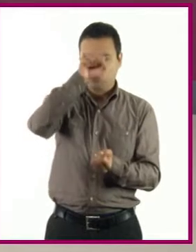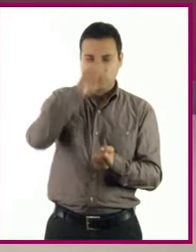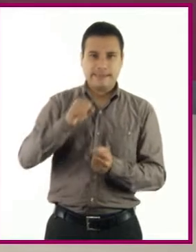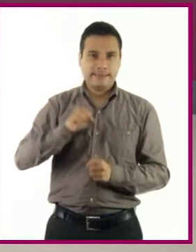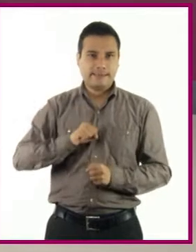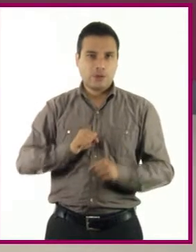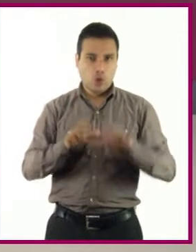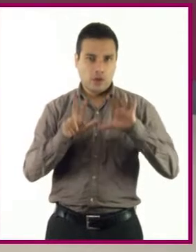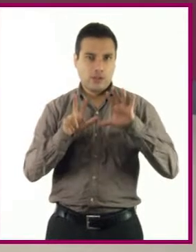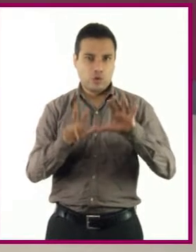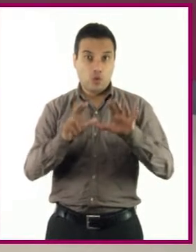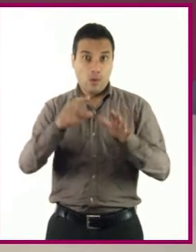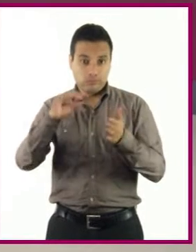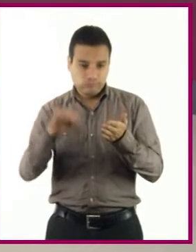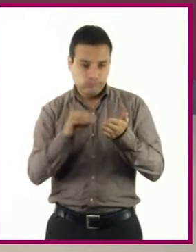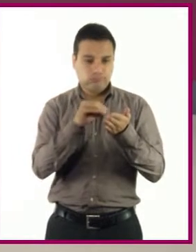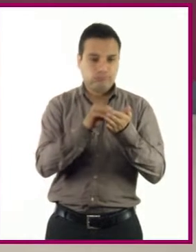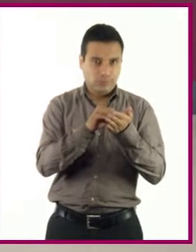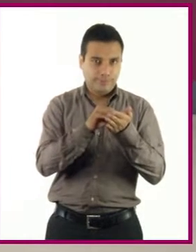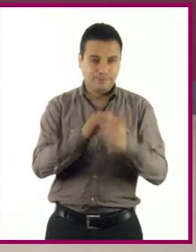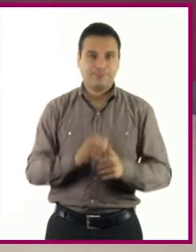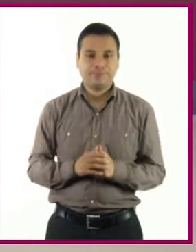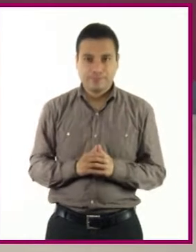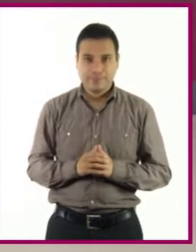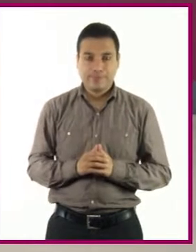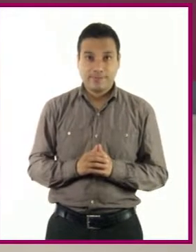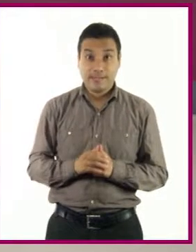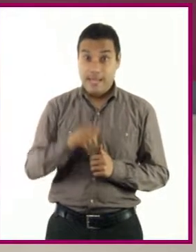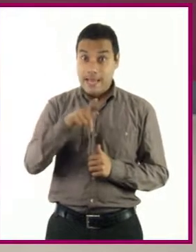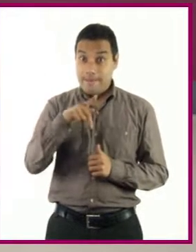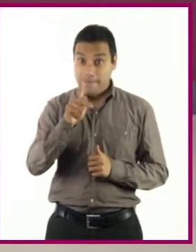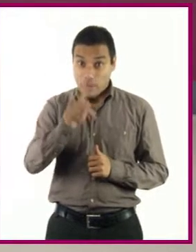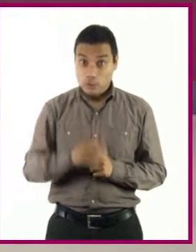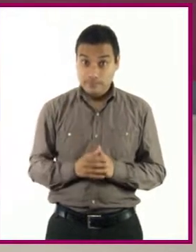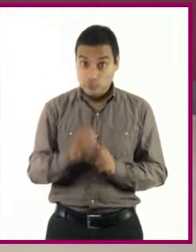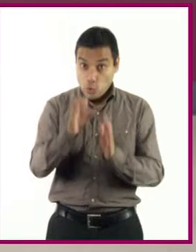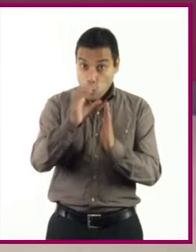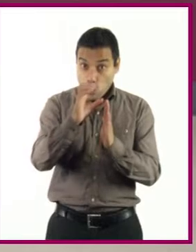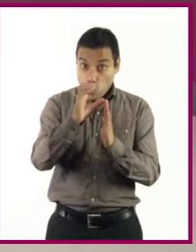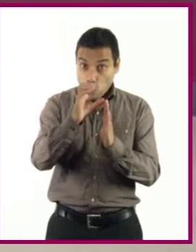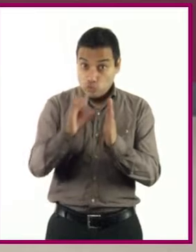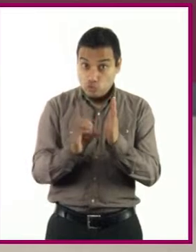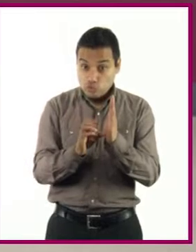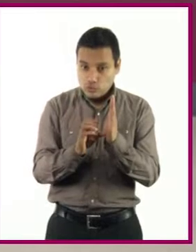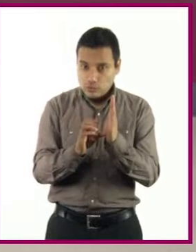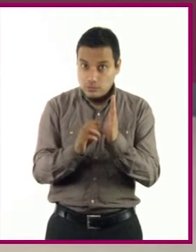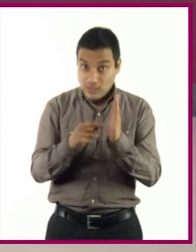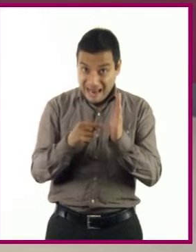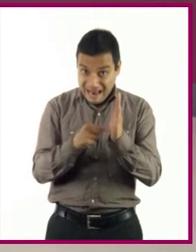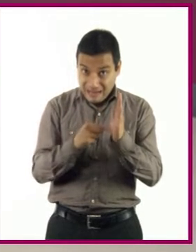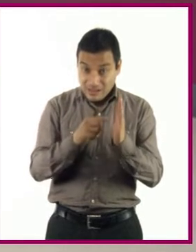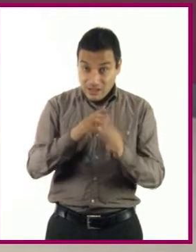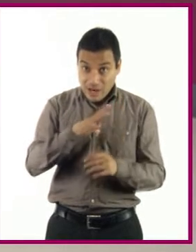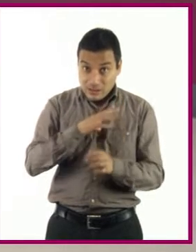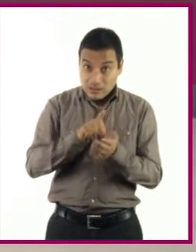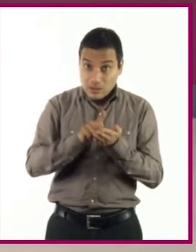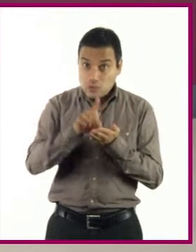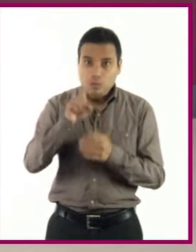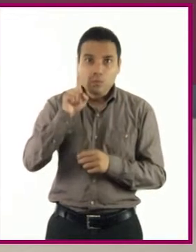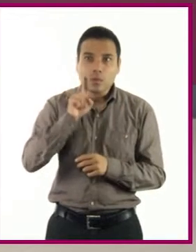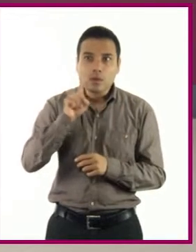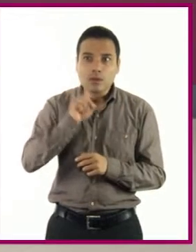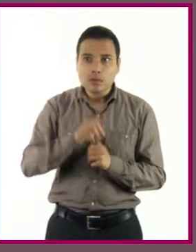XVIII y posteriores. Sin embargo, en ninguno de estos documentos se consideraba a las mujeres.